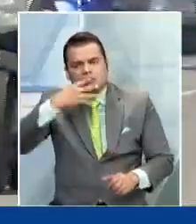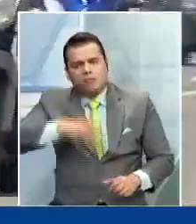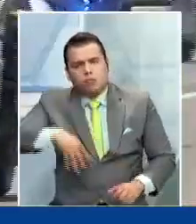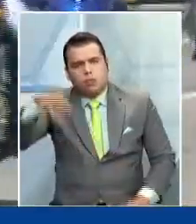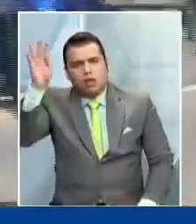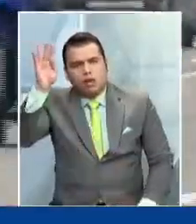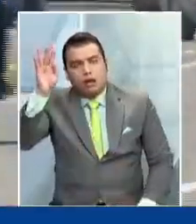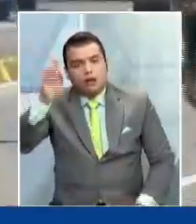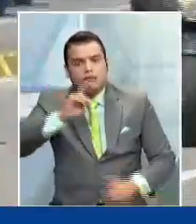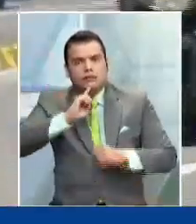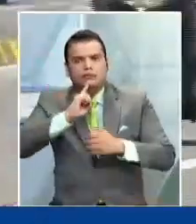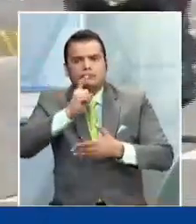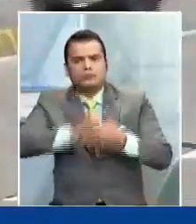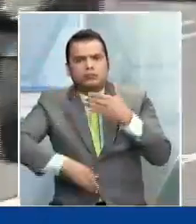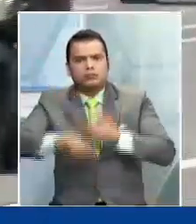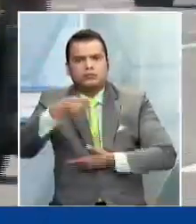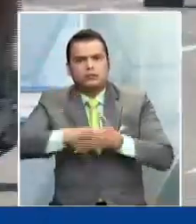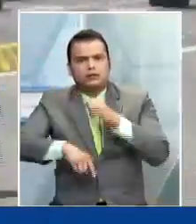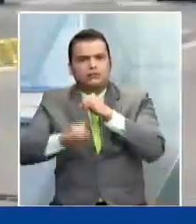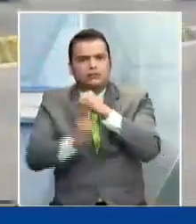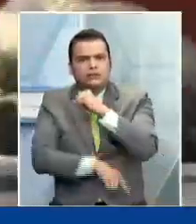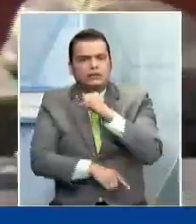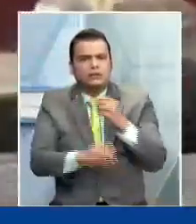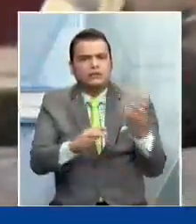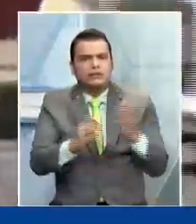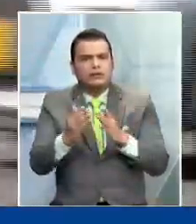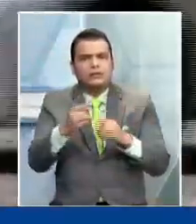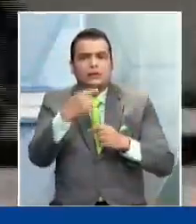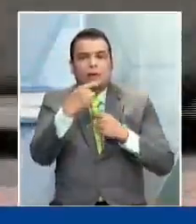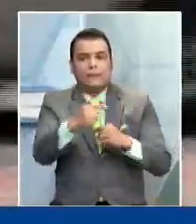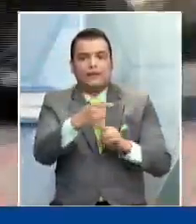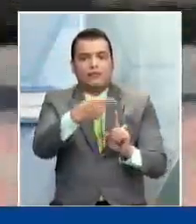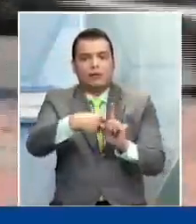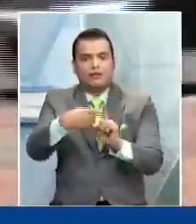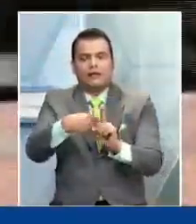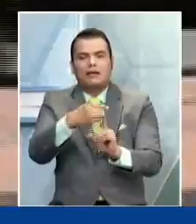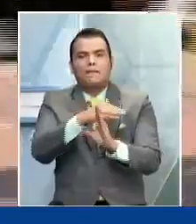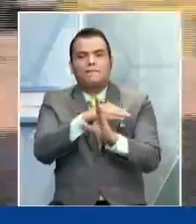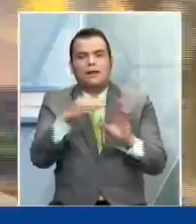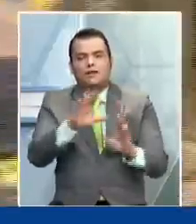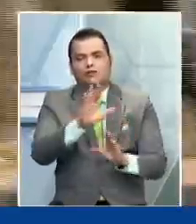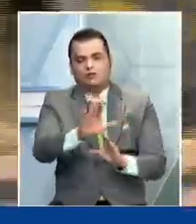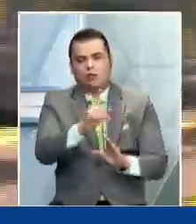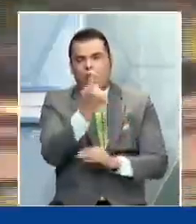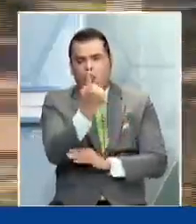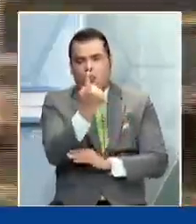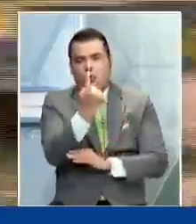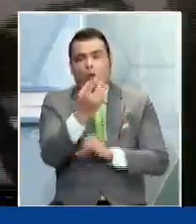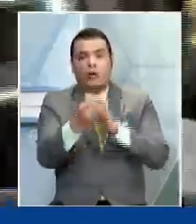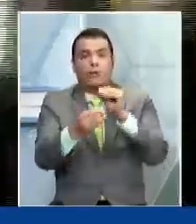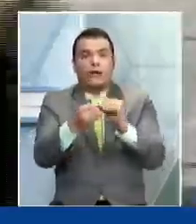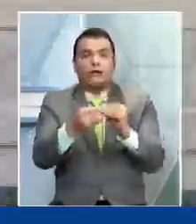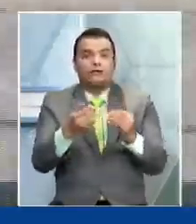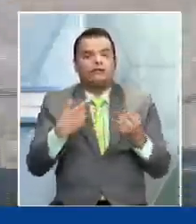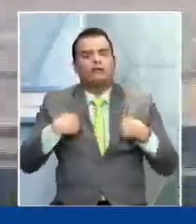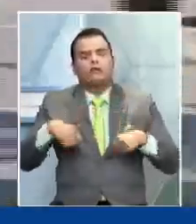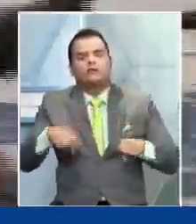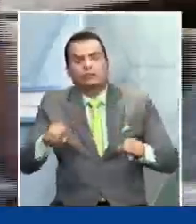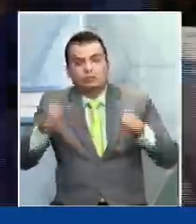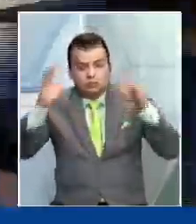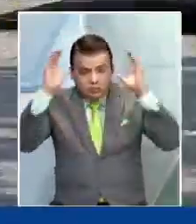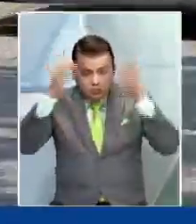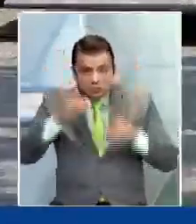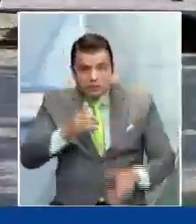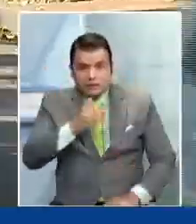resolución podrán recibir sanciones de alrededor de medio salario mínimo legal vigente, y en caso de no portar el casco al momento de transportarse en la